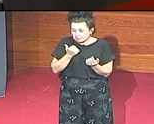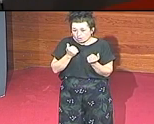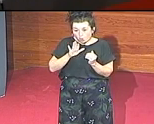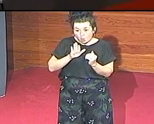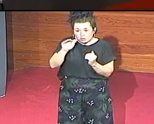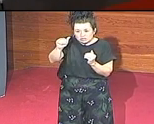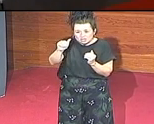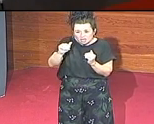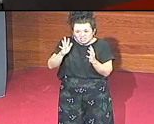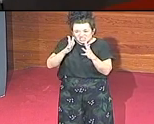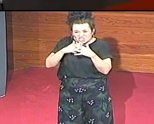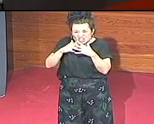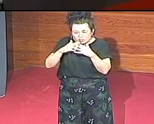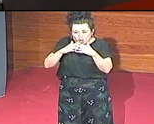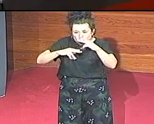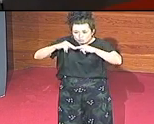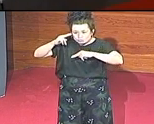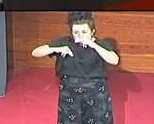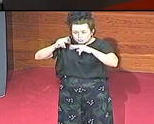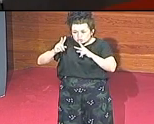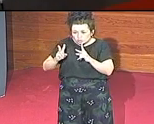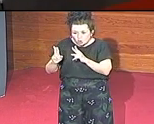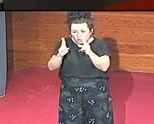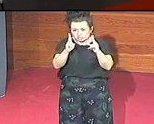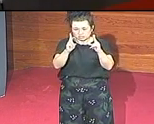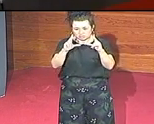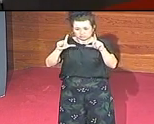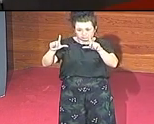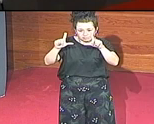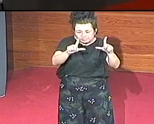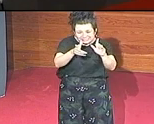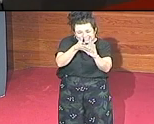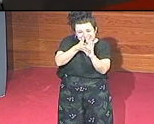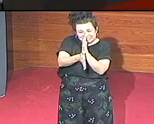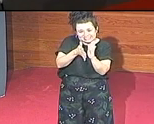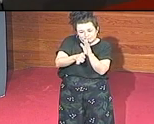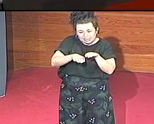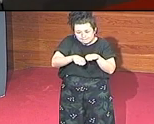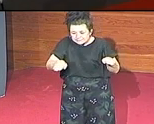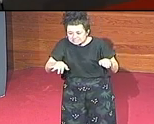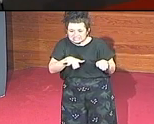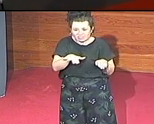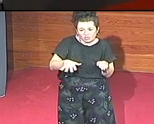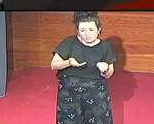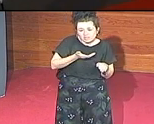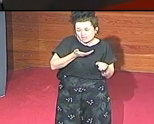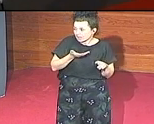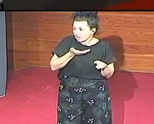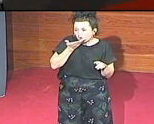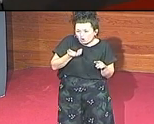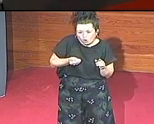montañas hacer un corte y explicar dónde estaba la mesa donde estaba el horno del otro